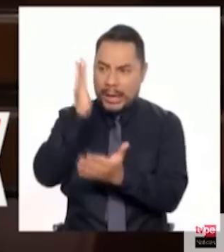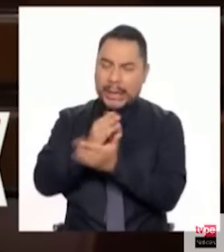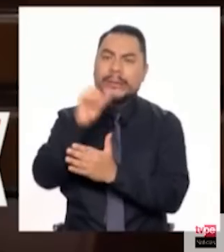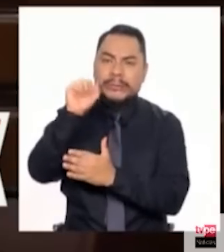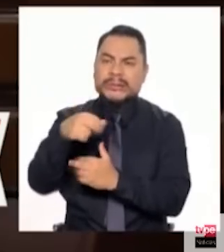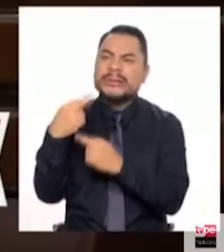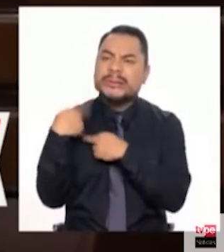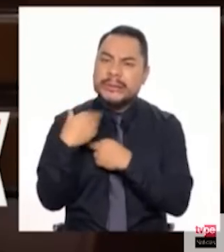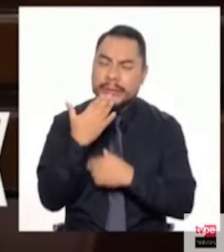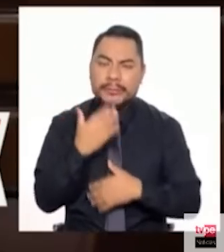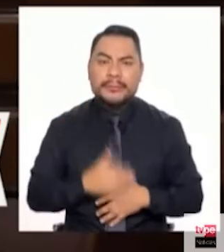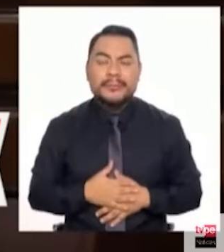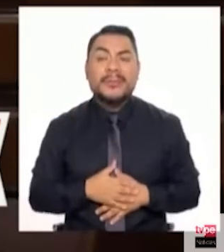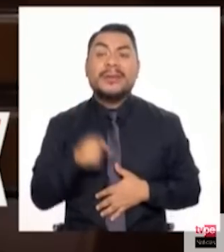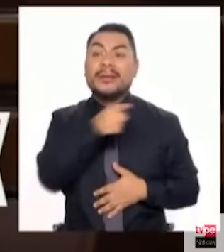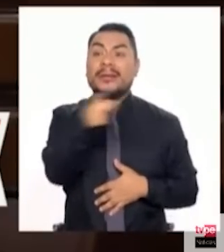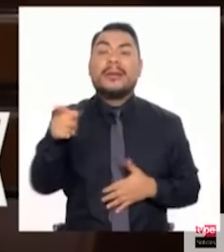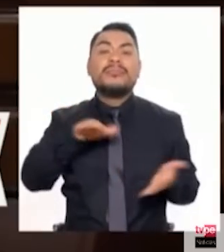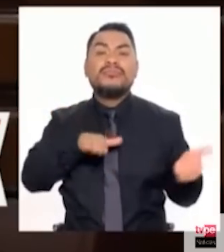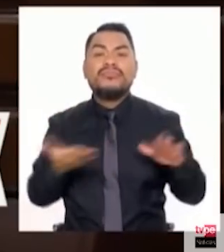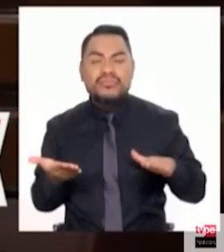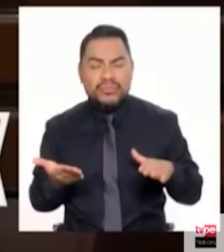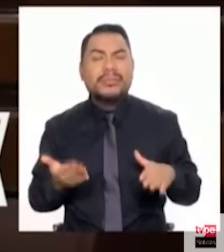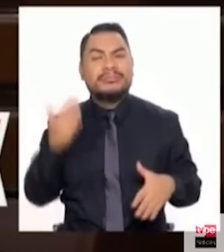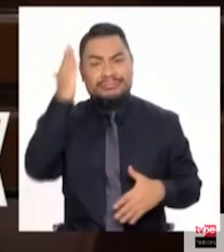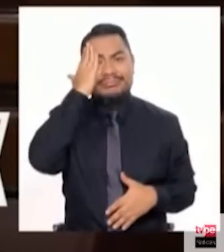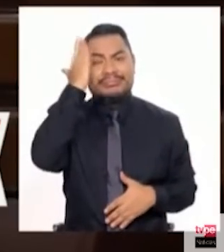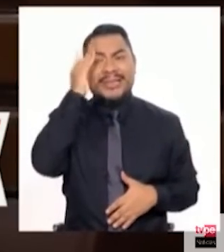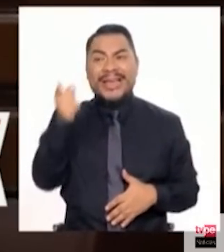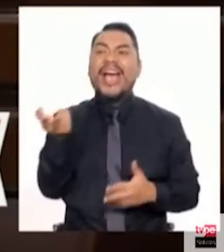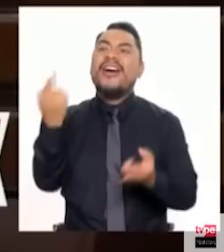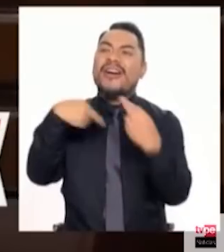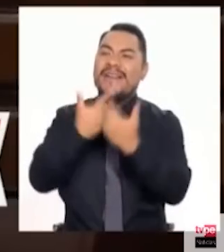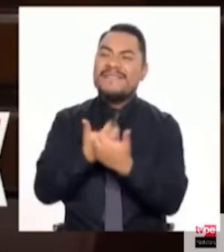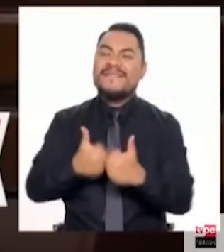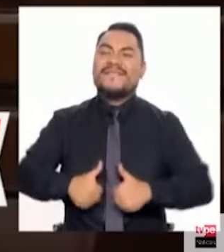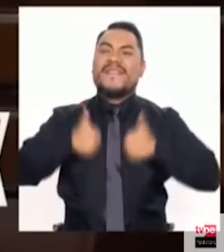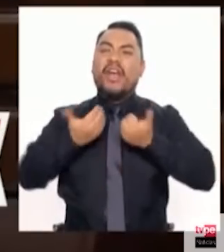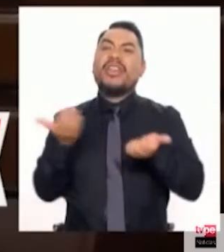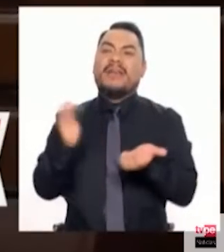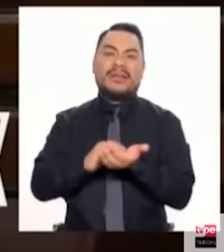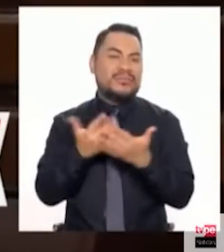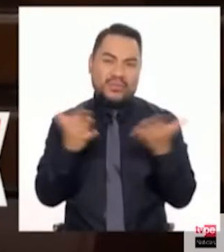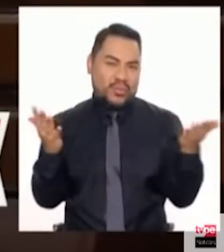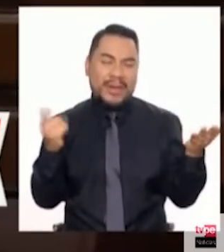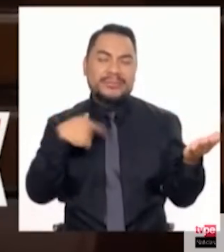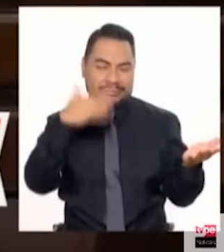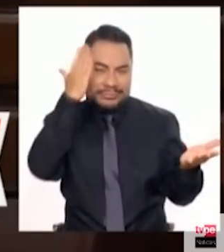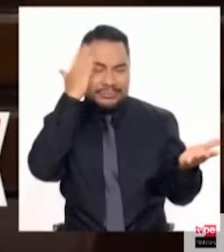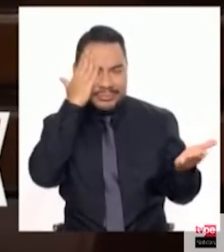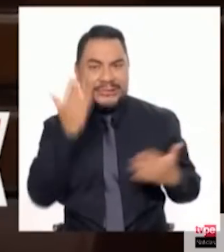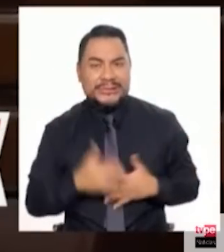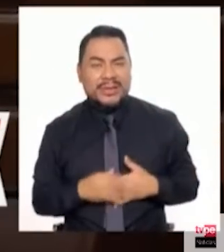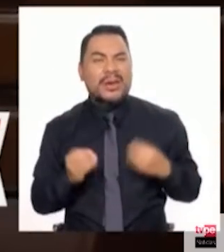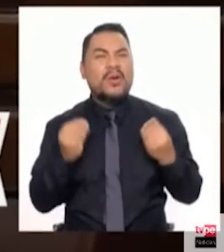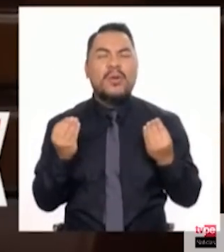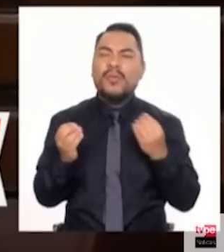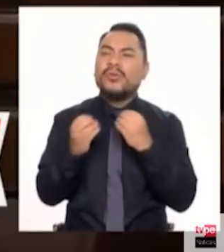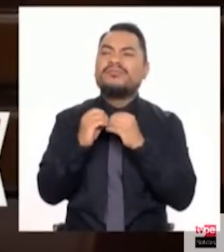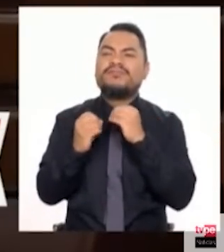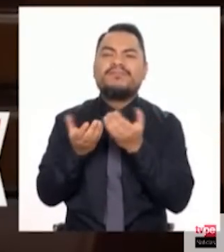reparar ni devolver la vida Eso lo sabemos y lo tenemos claro no obstante